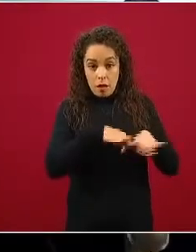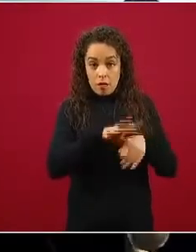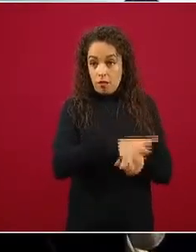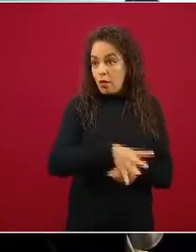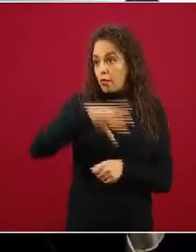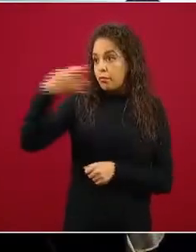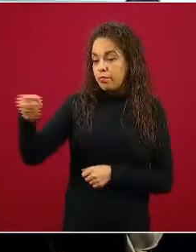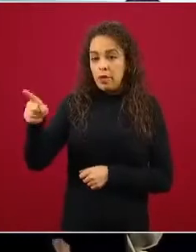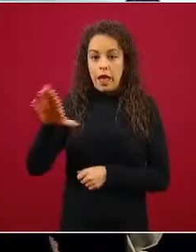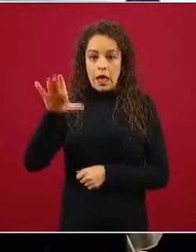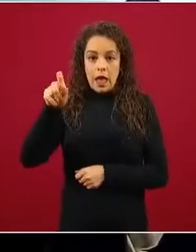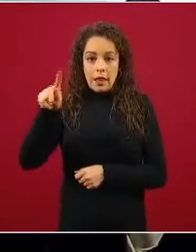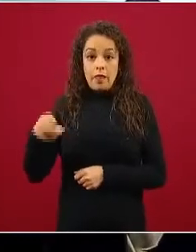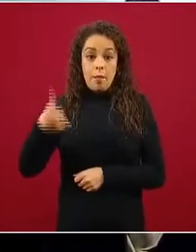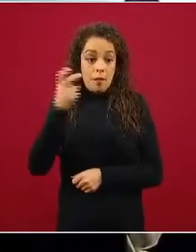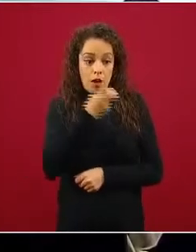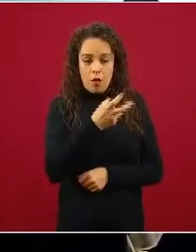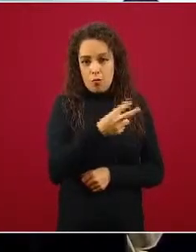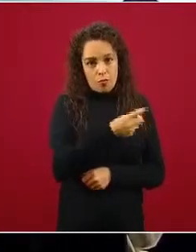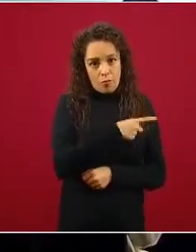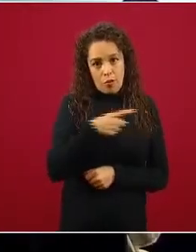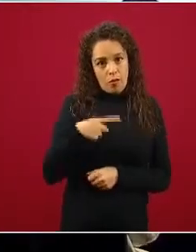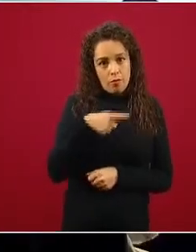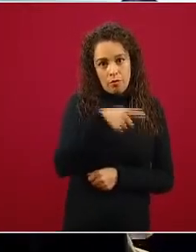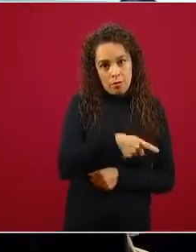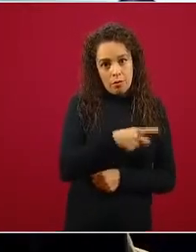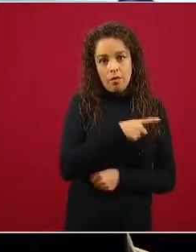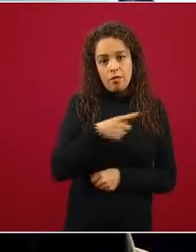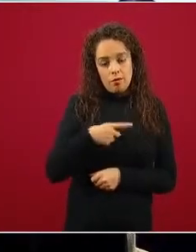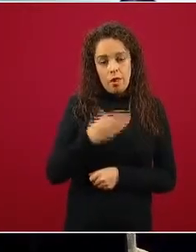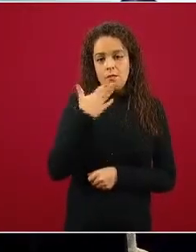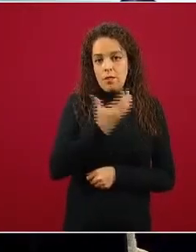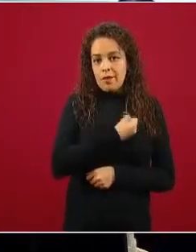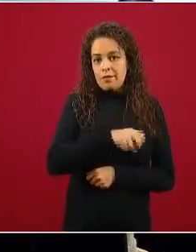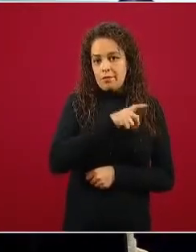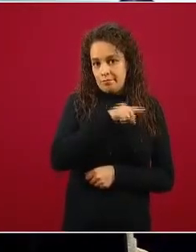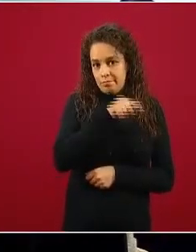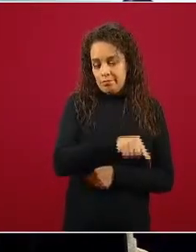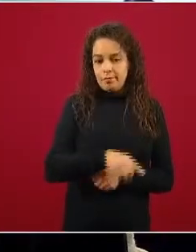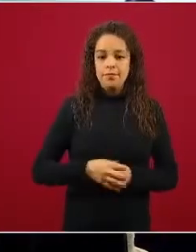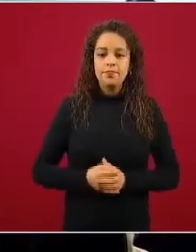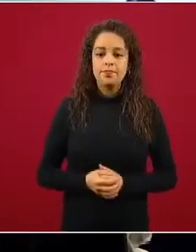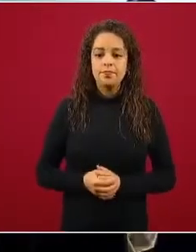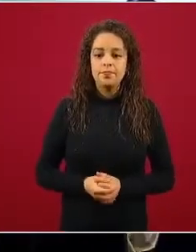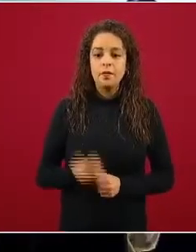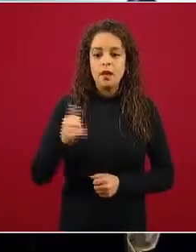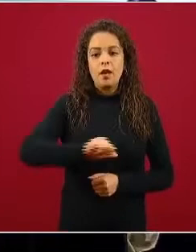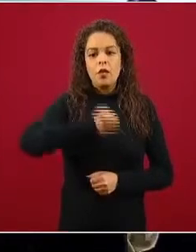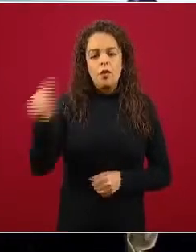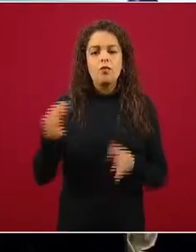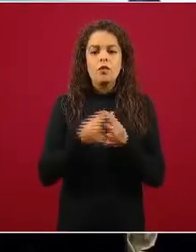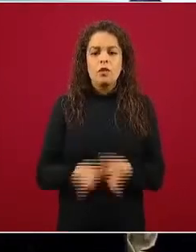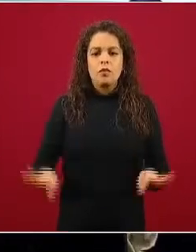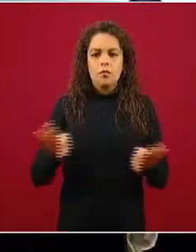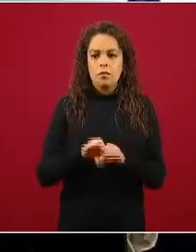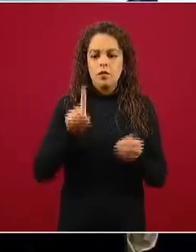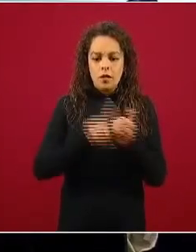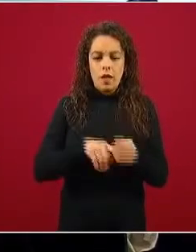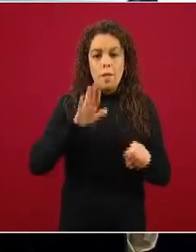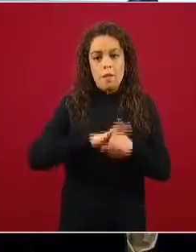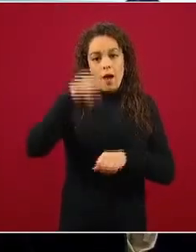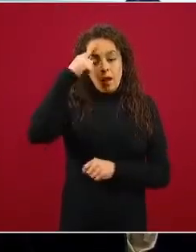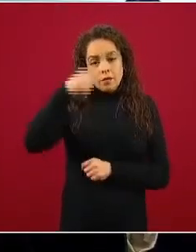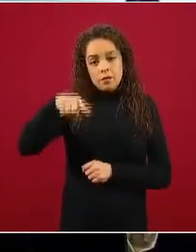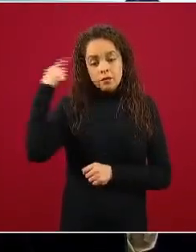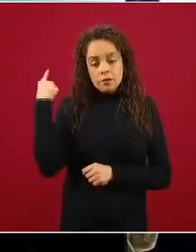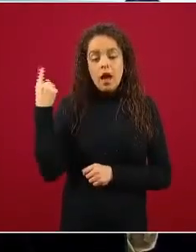cliente. Aquí están algunos de estos ejemplos y algo que sigue siendo muy importante, seguir facilitando el trabajo a distancia,